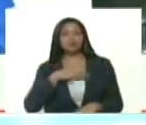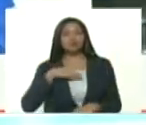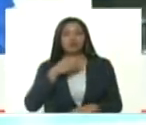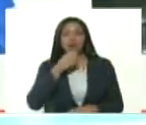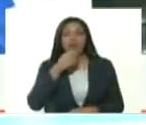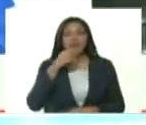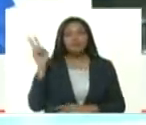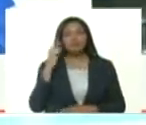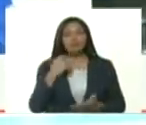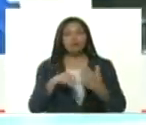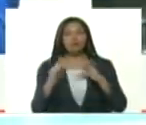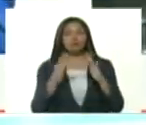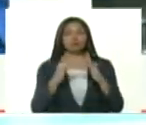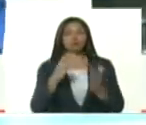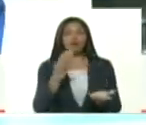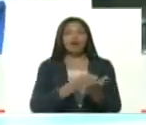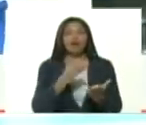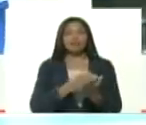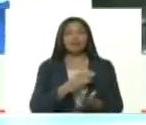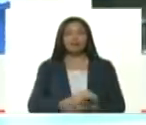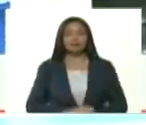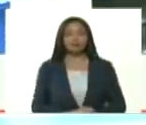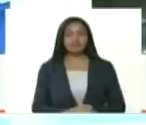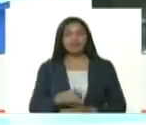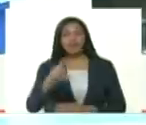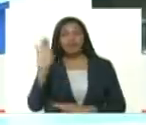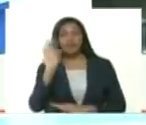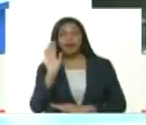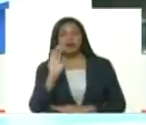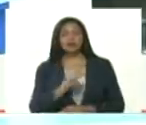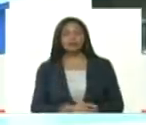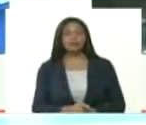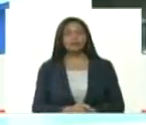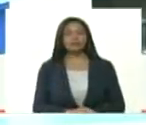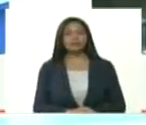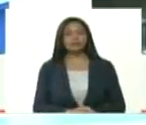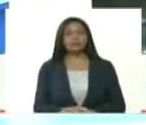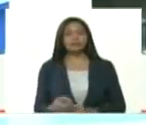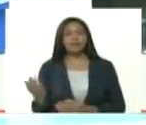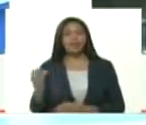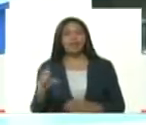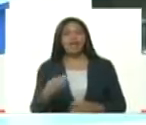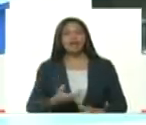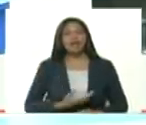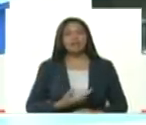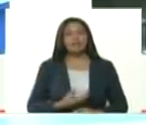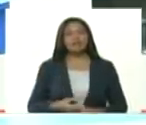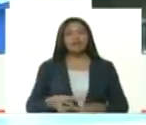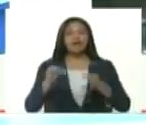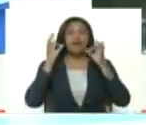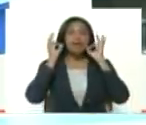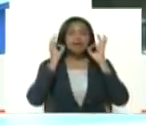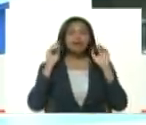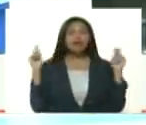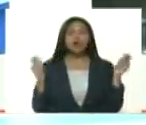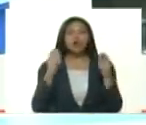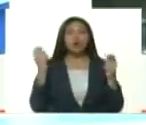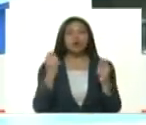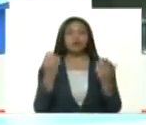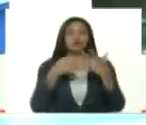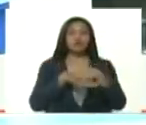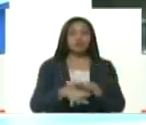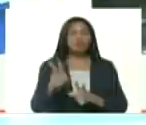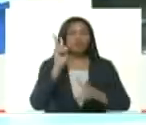Bella, vámonos a Catia, en Caracas, Parroquia Sucre. Ya está Erika Faría en una jornada integral